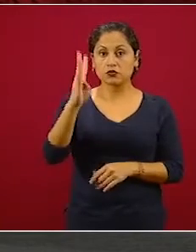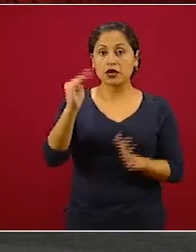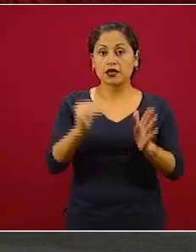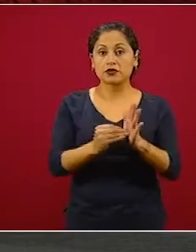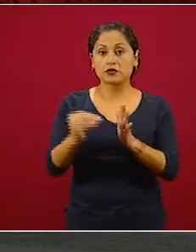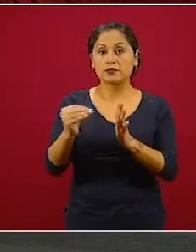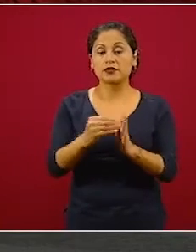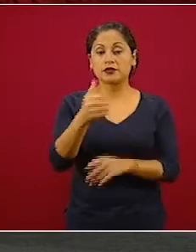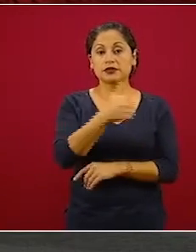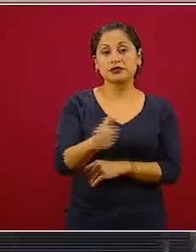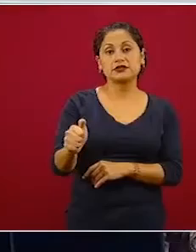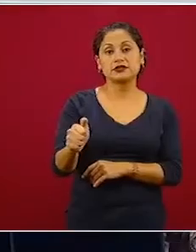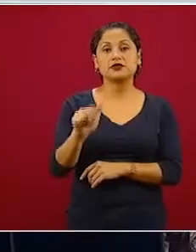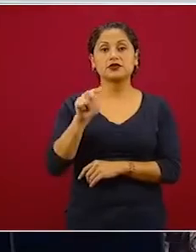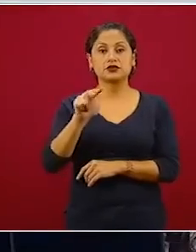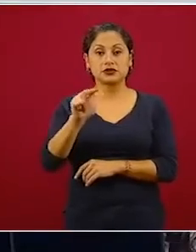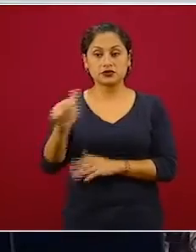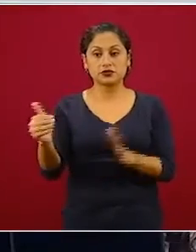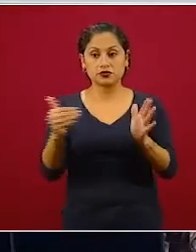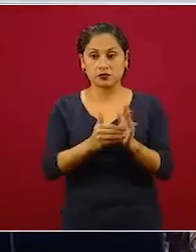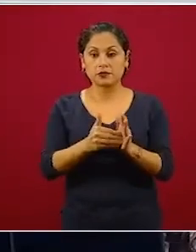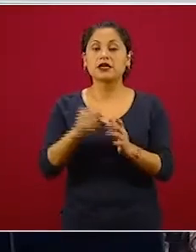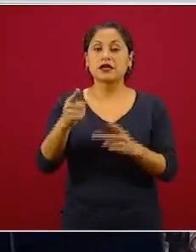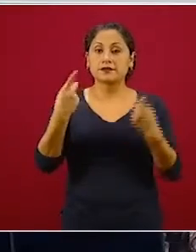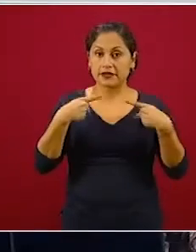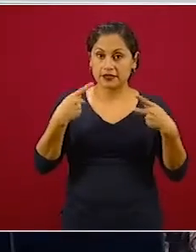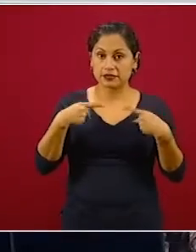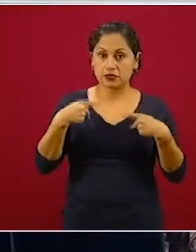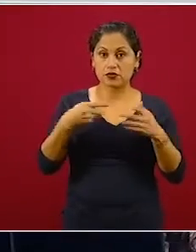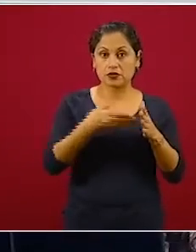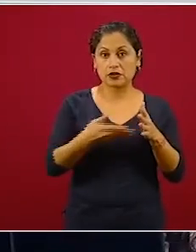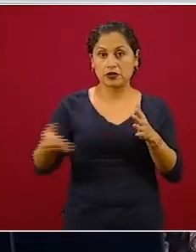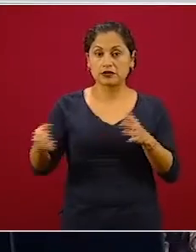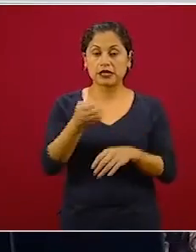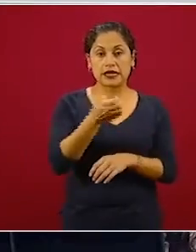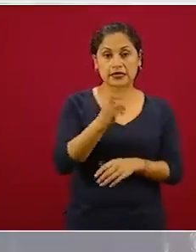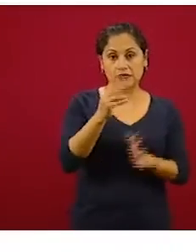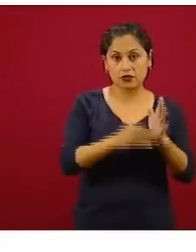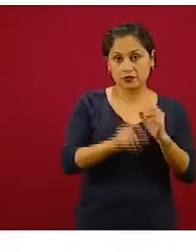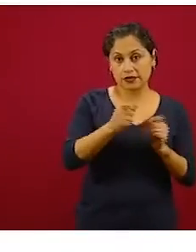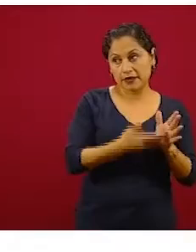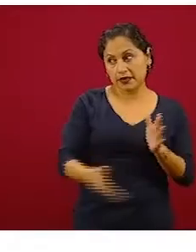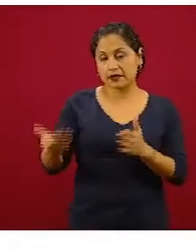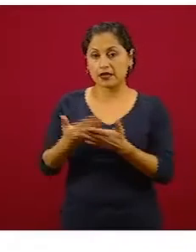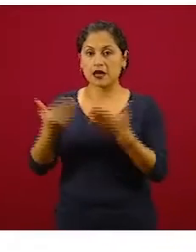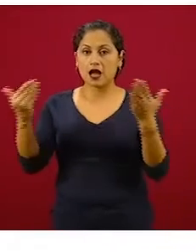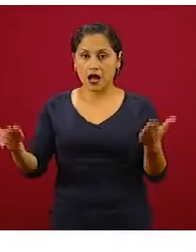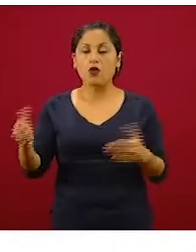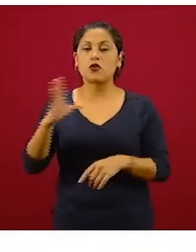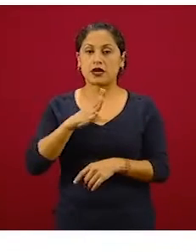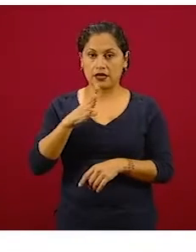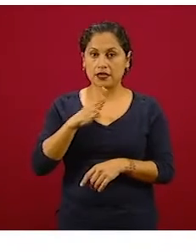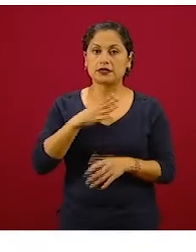comparación con el día anterior el funcionario recordó que el primero de junio no se regresar a la normalidad sino que se evaluará el